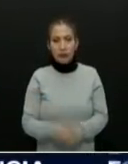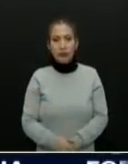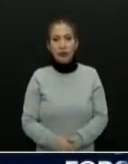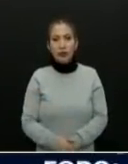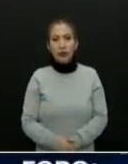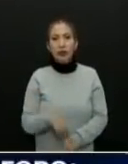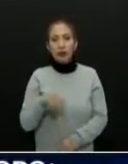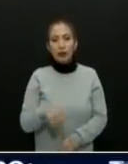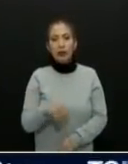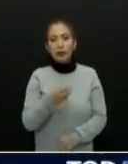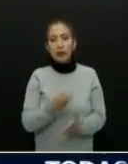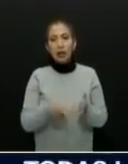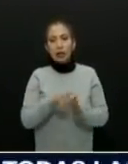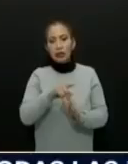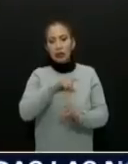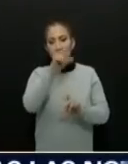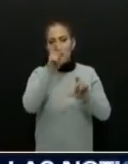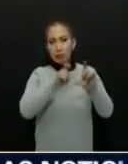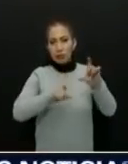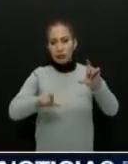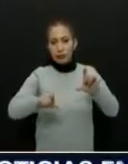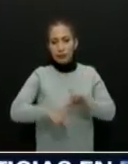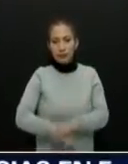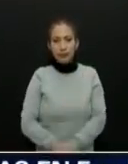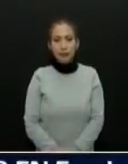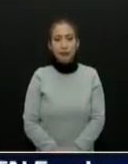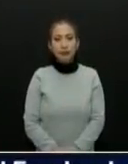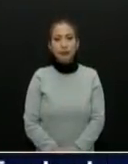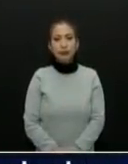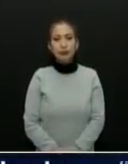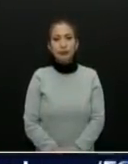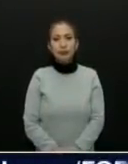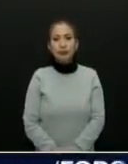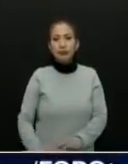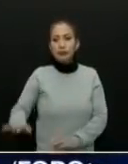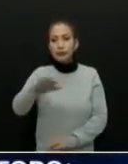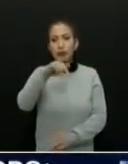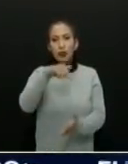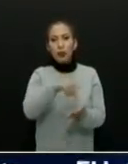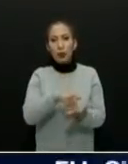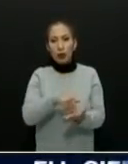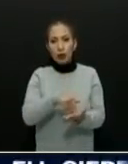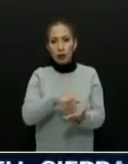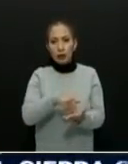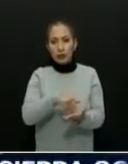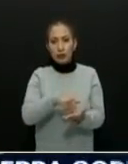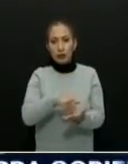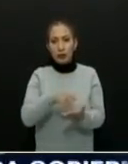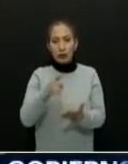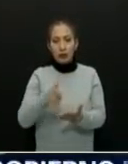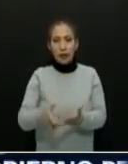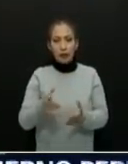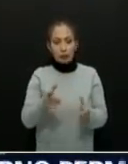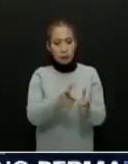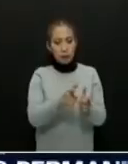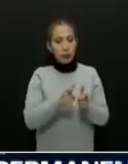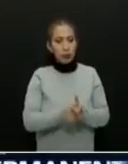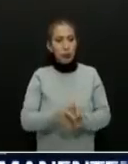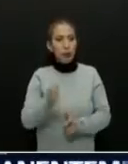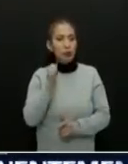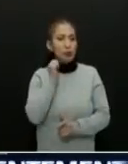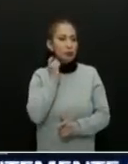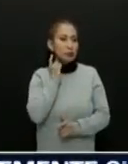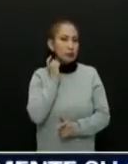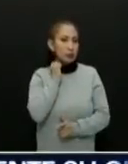En el Palacio Nacional, en la sede del Poder Ejecutivo,